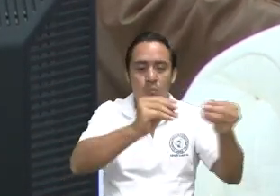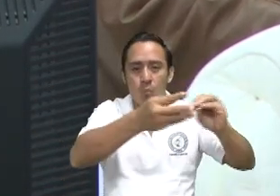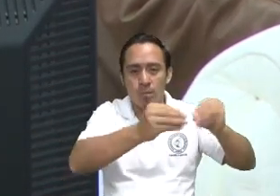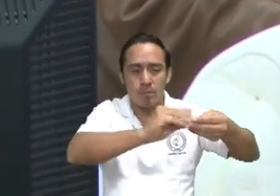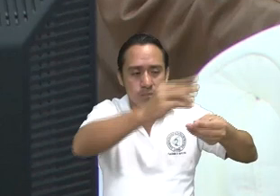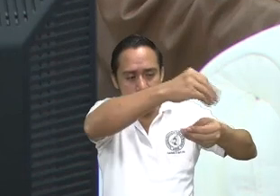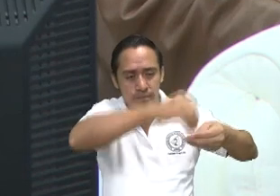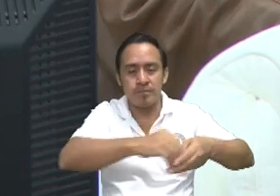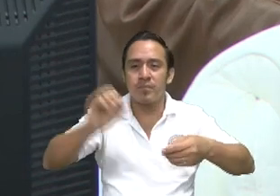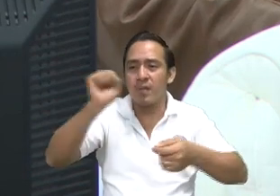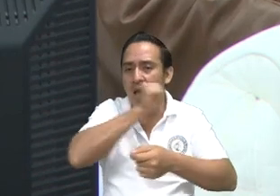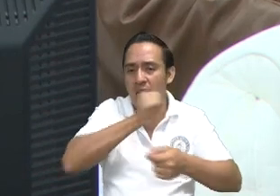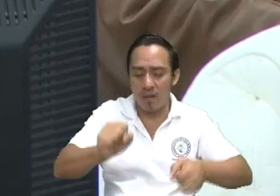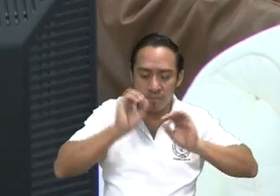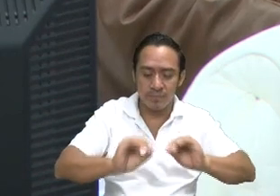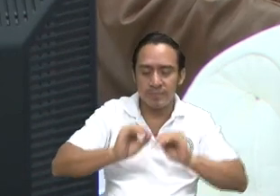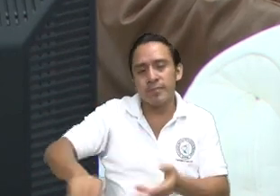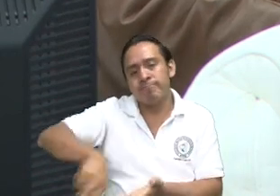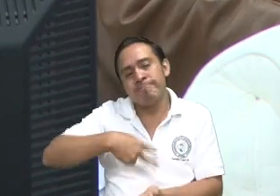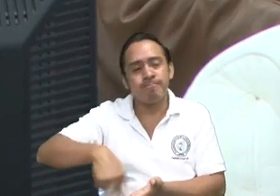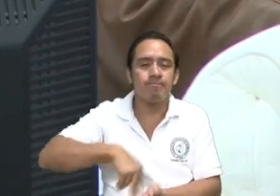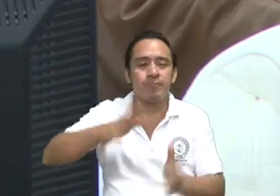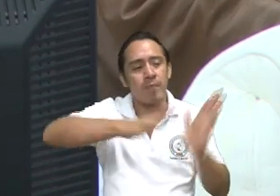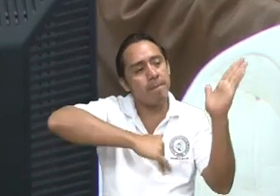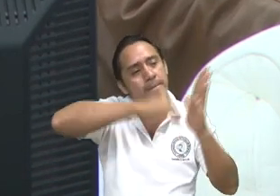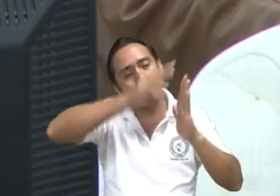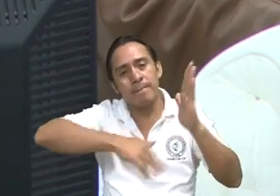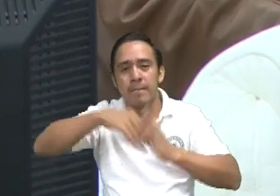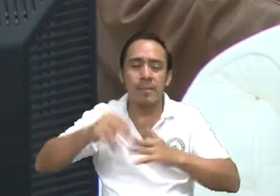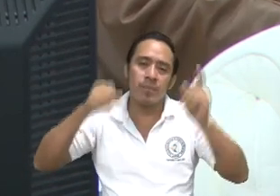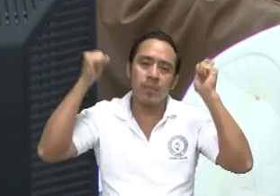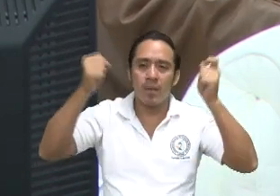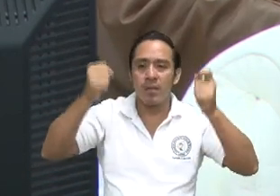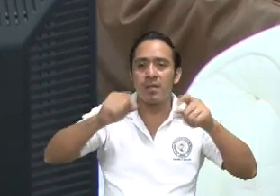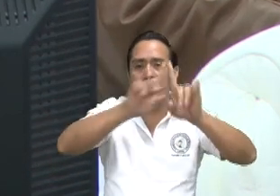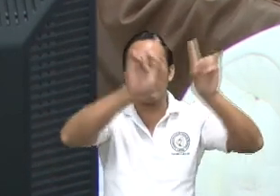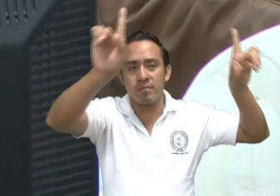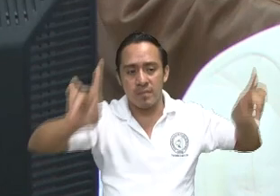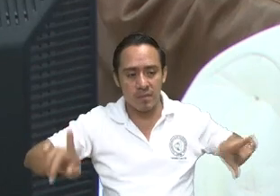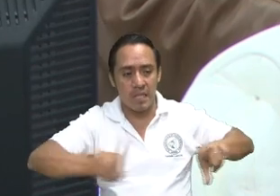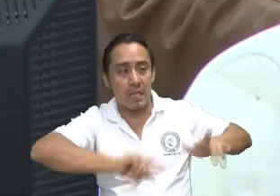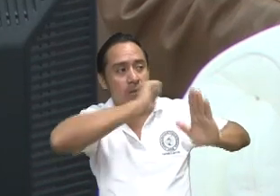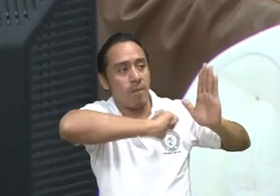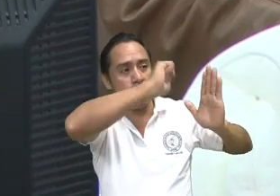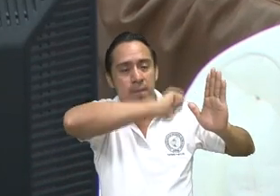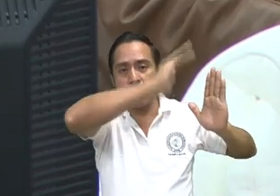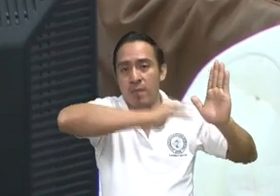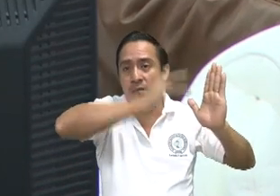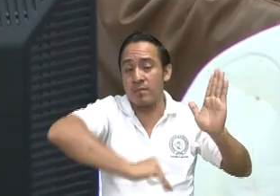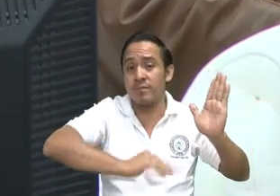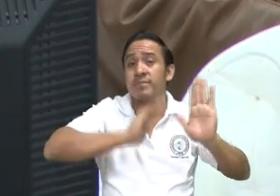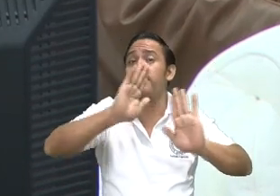alfabetizando, cantando, danzando, pintando a su revolución en los muros del pueblo. pero